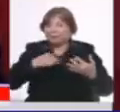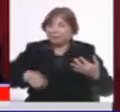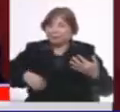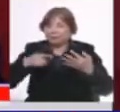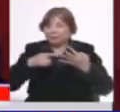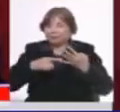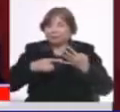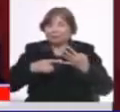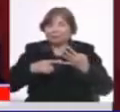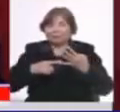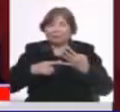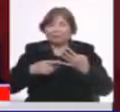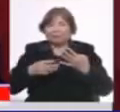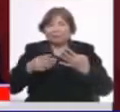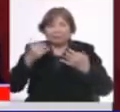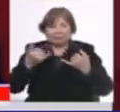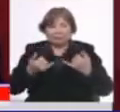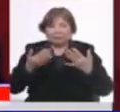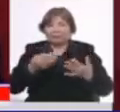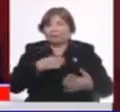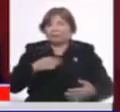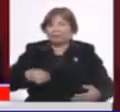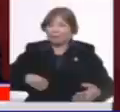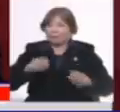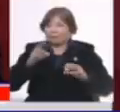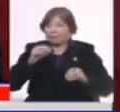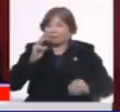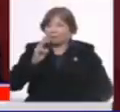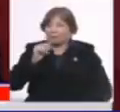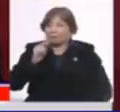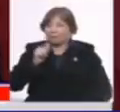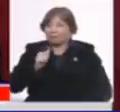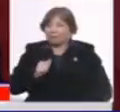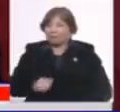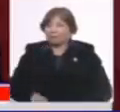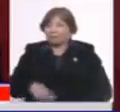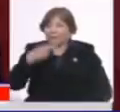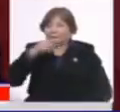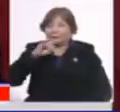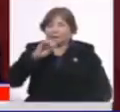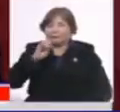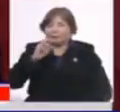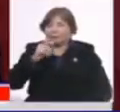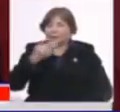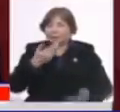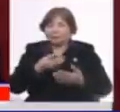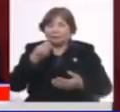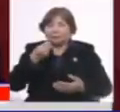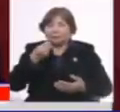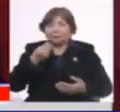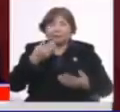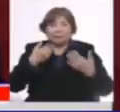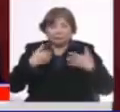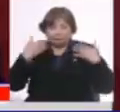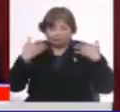Y optamos por el actual ministro, no Willy Huerta, porque